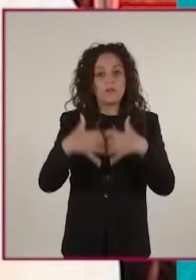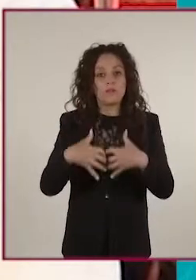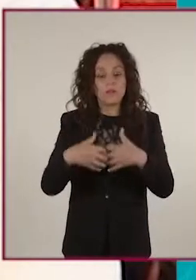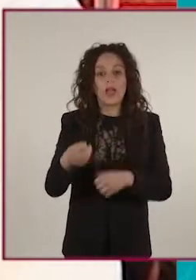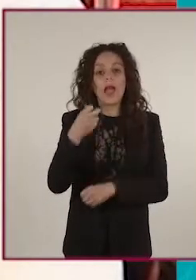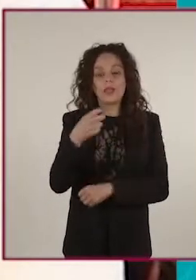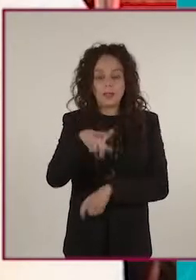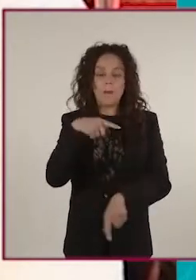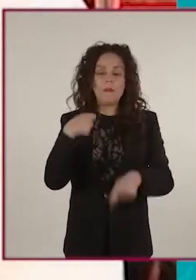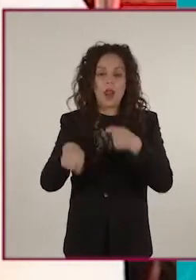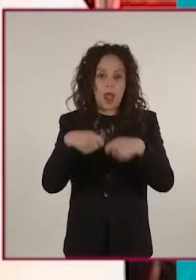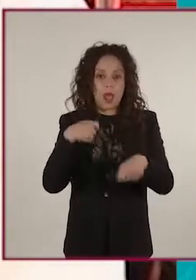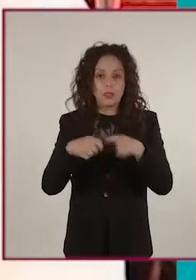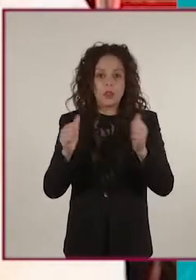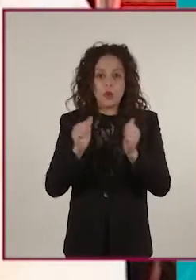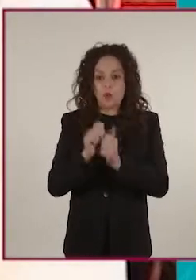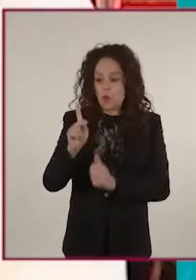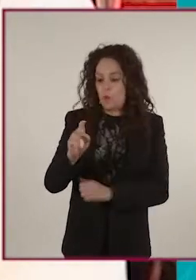plásticos.